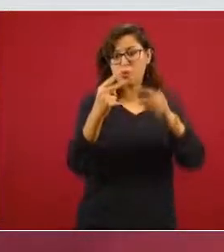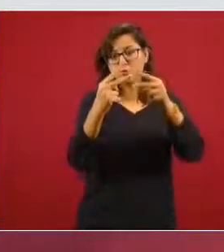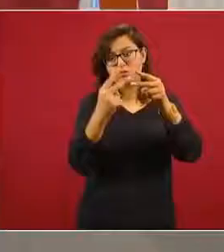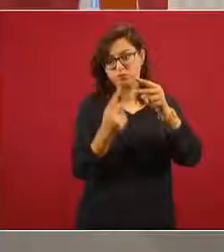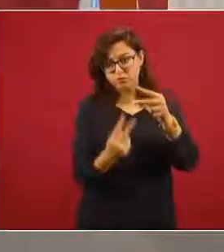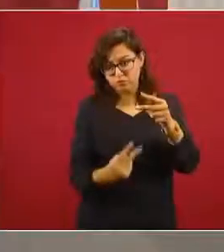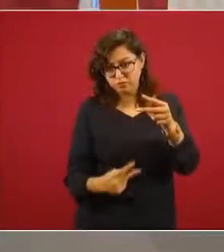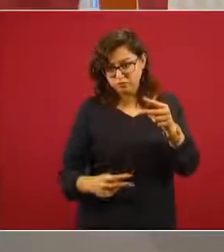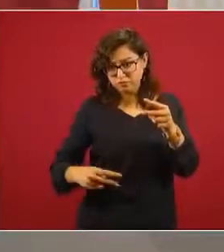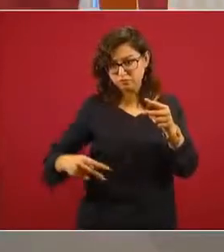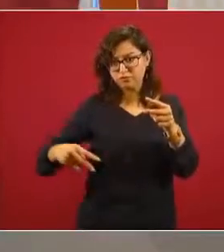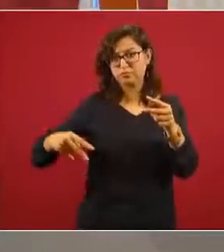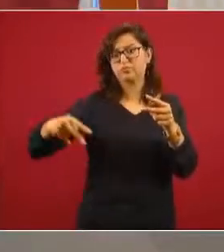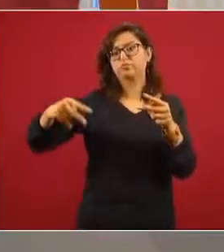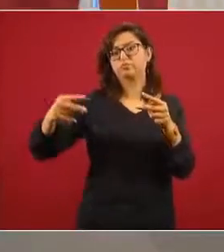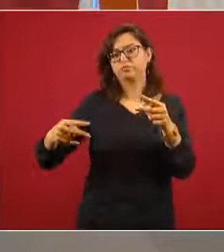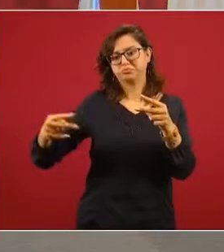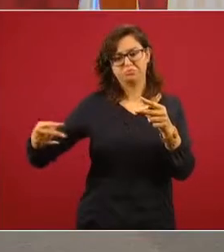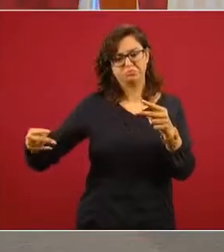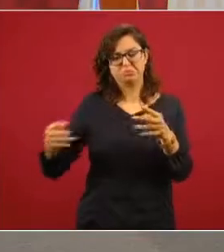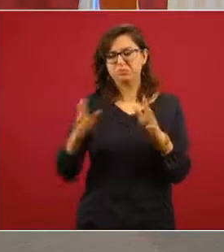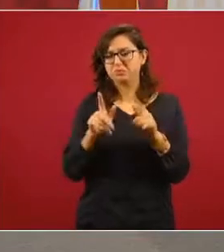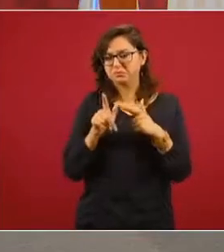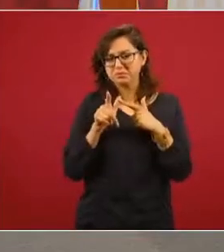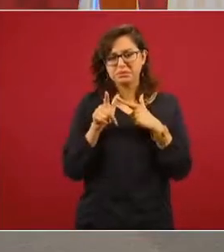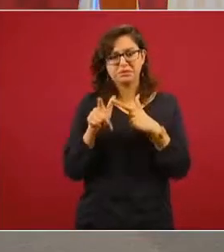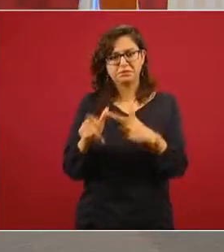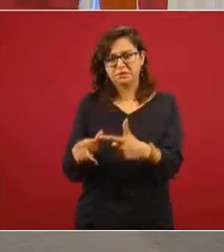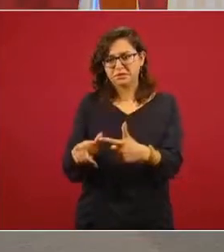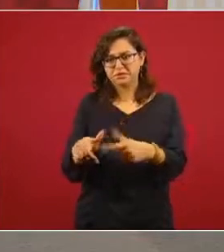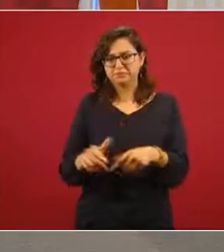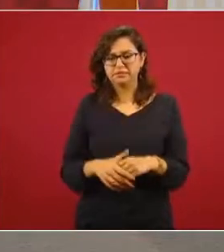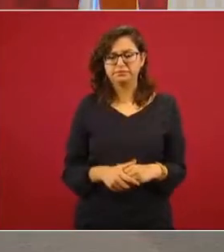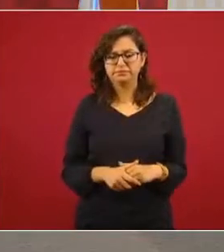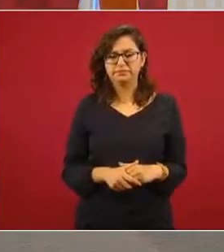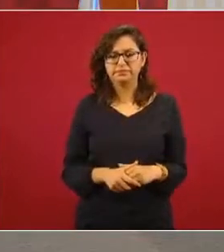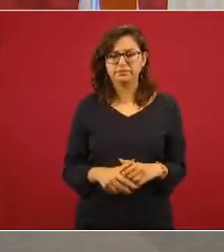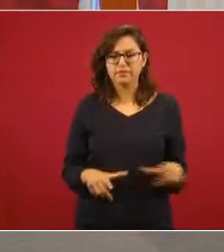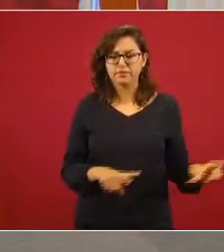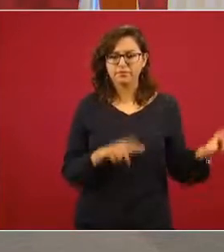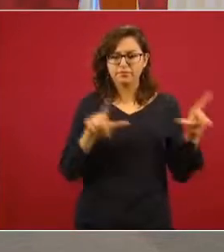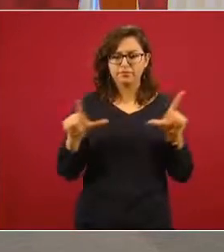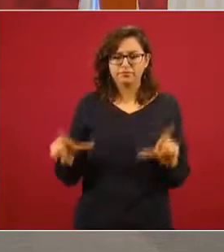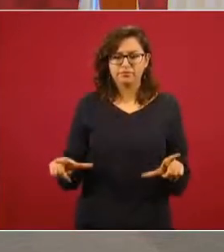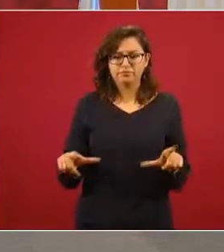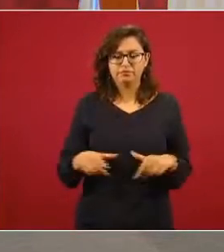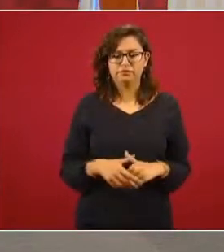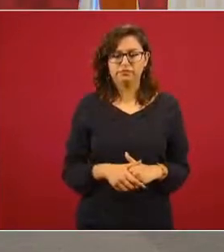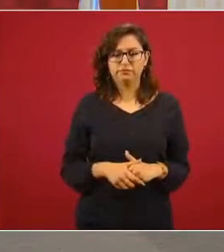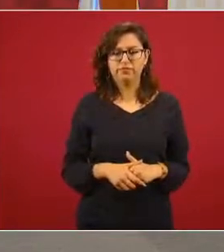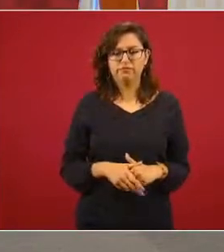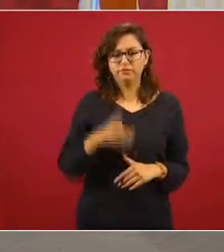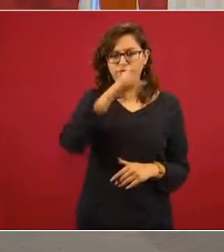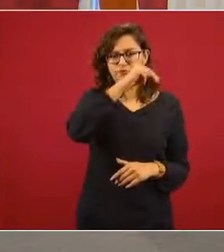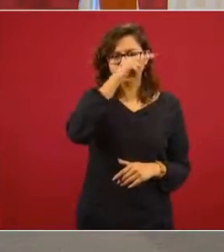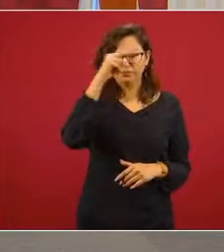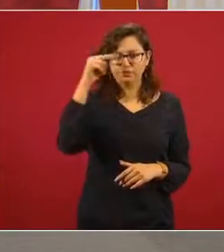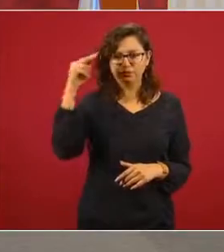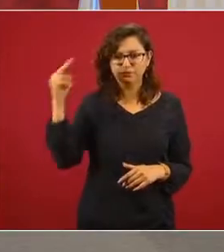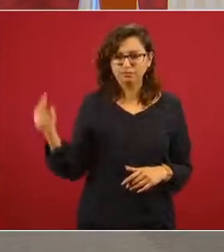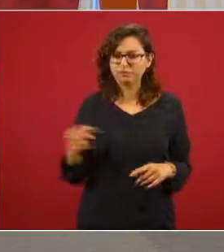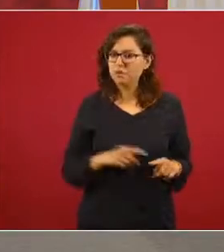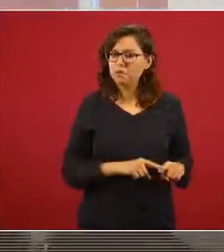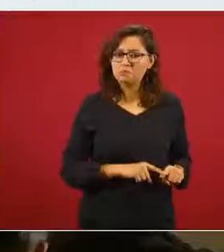meseta que ha continuado después de la segunda mitad de junio. Siguiente. Nayarit,